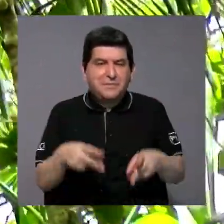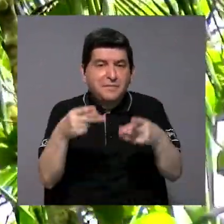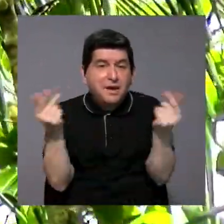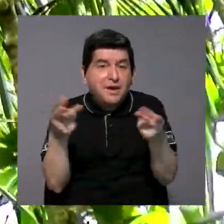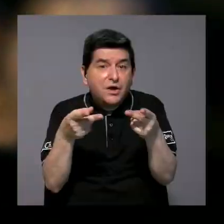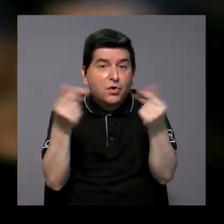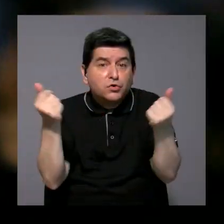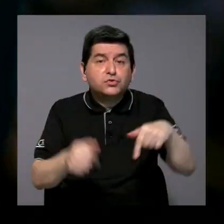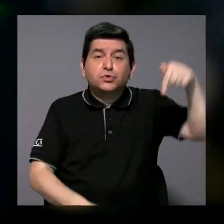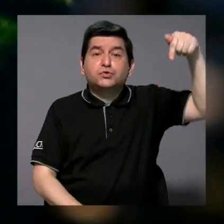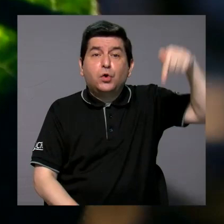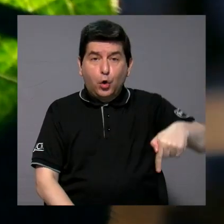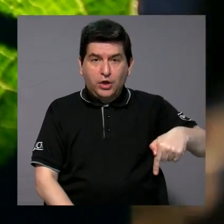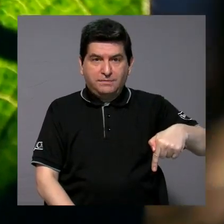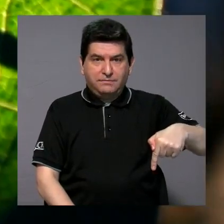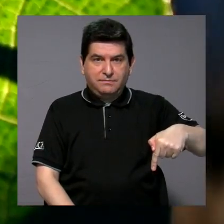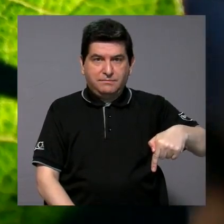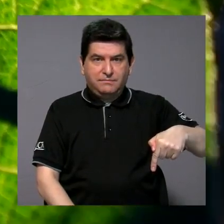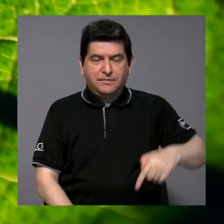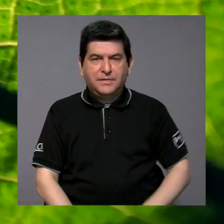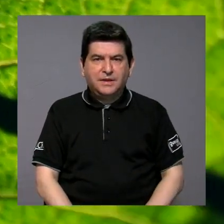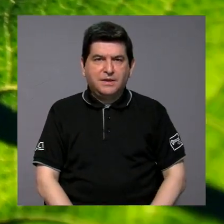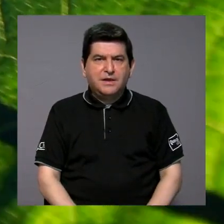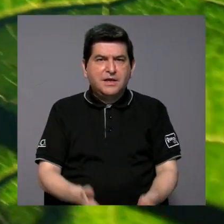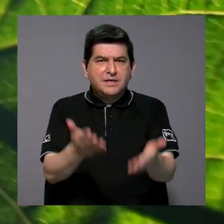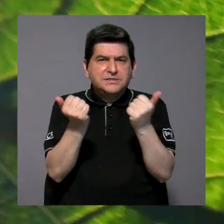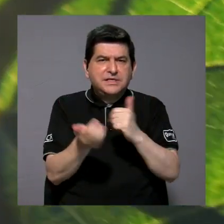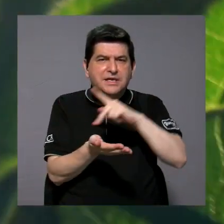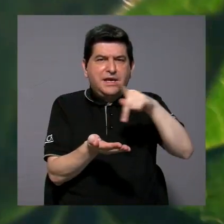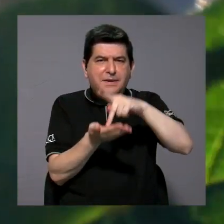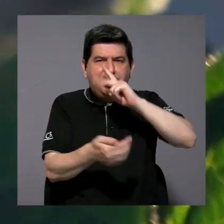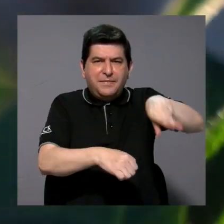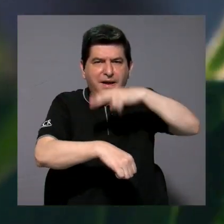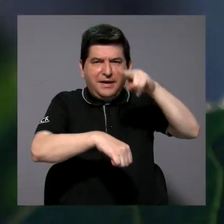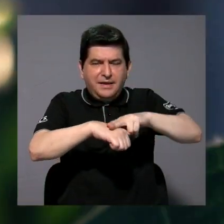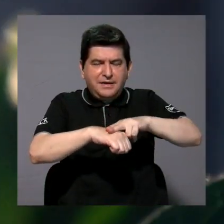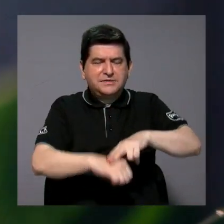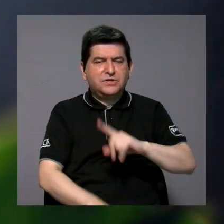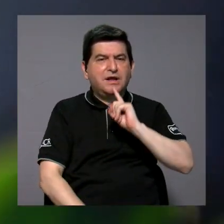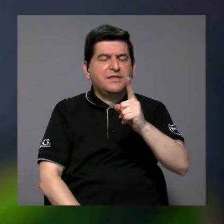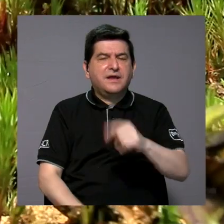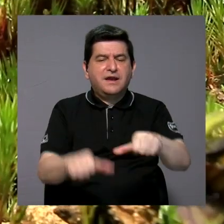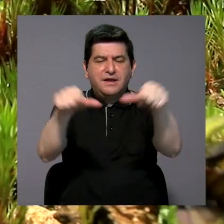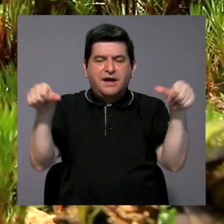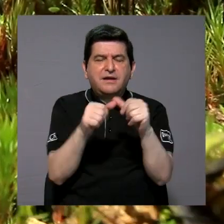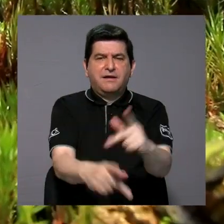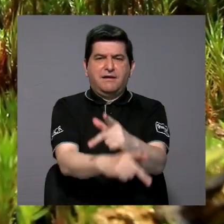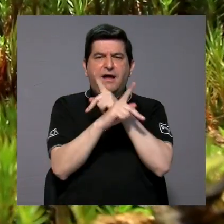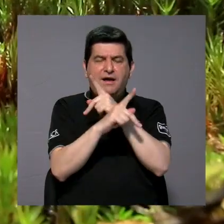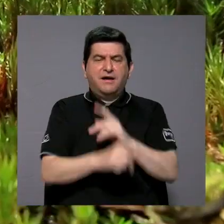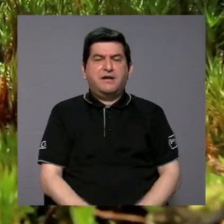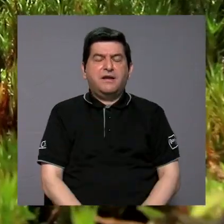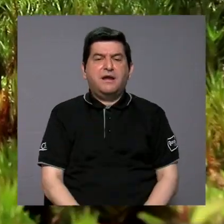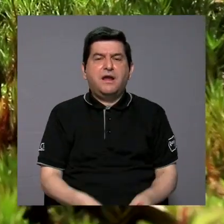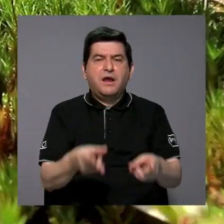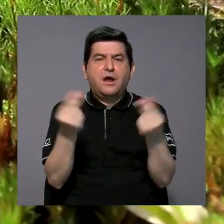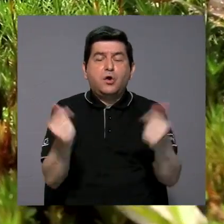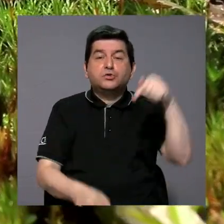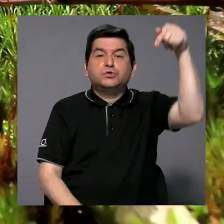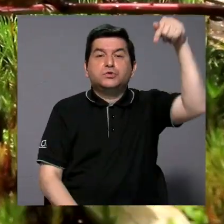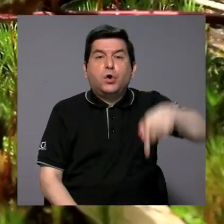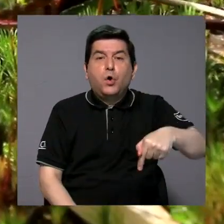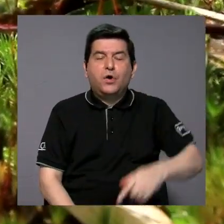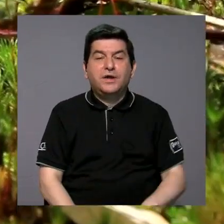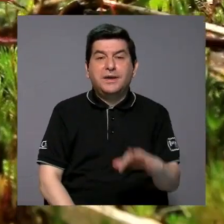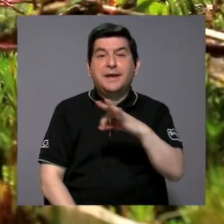están hoy. Si se quiere hacer un parque nacional, declarar un área protegida, los costos van a ser hoy y